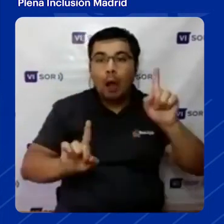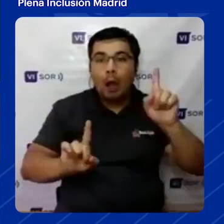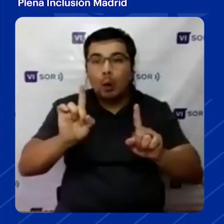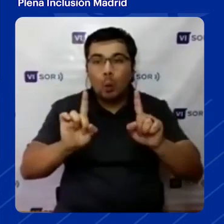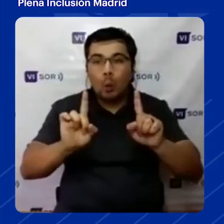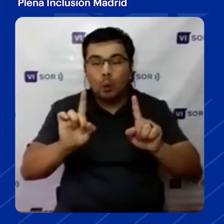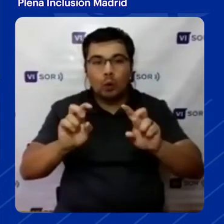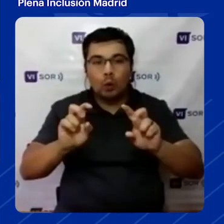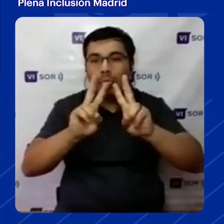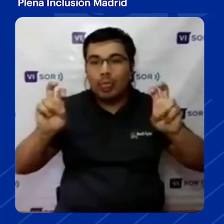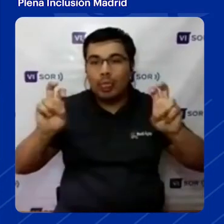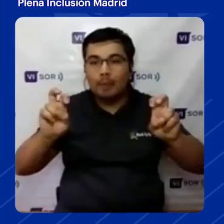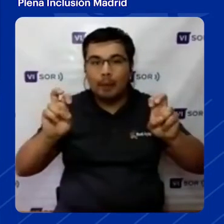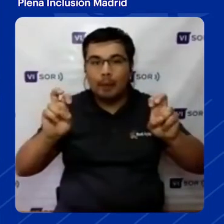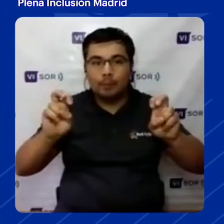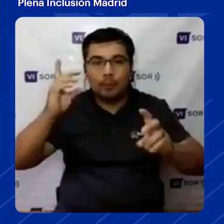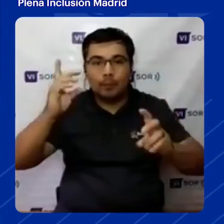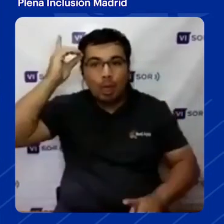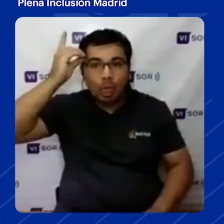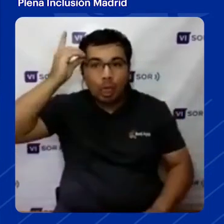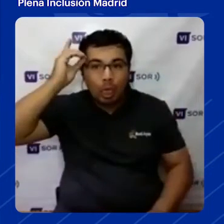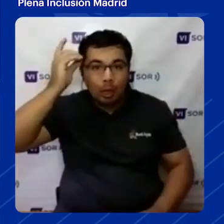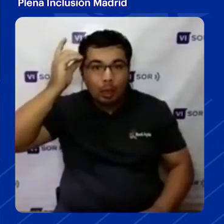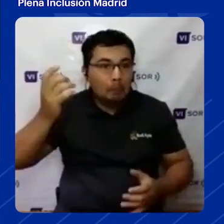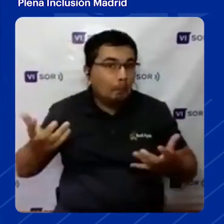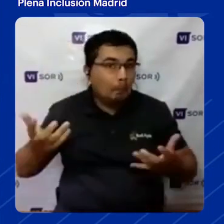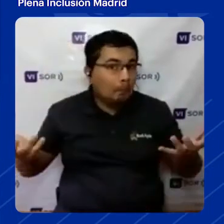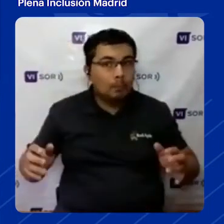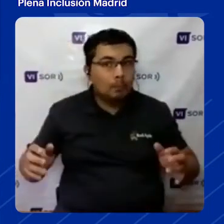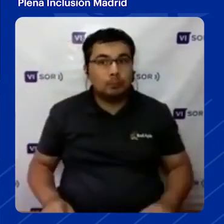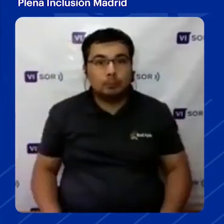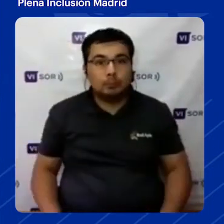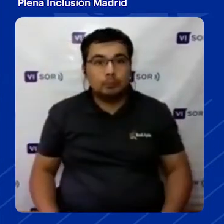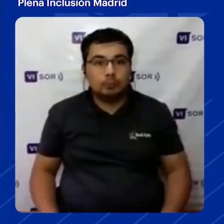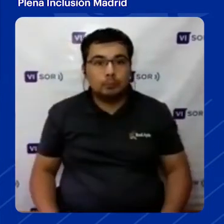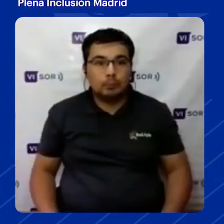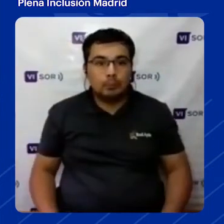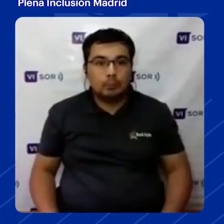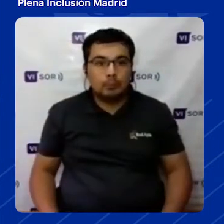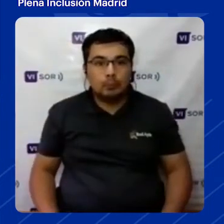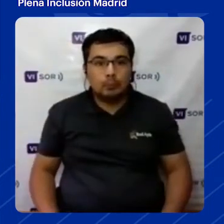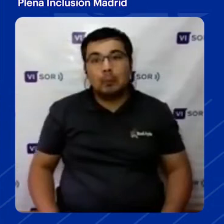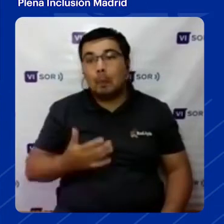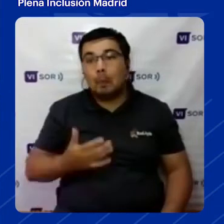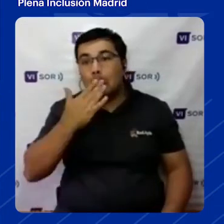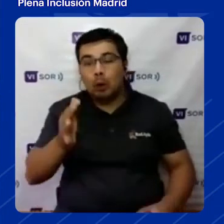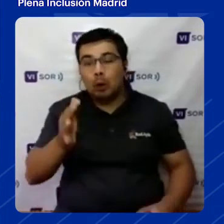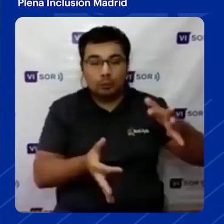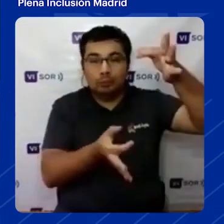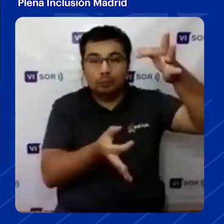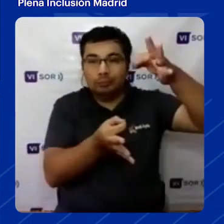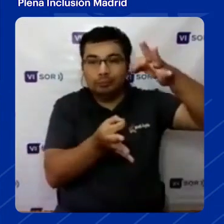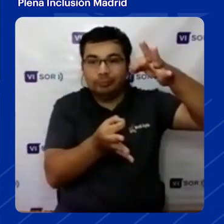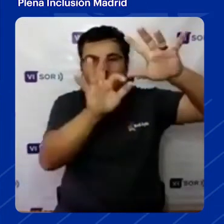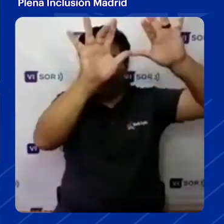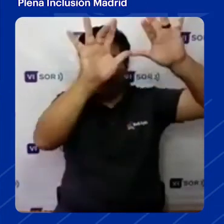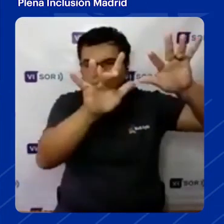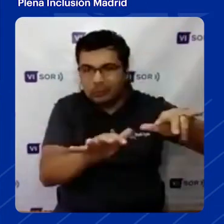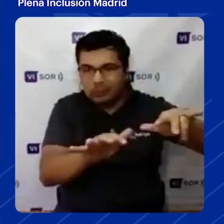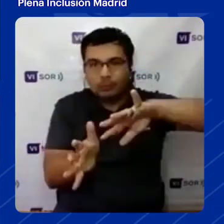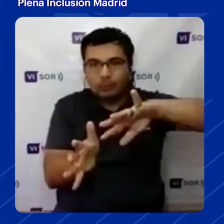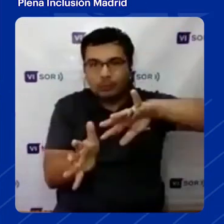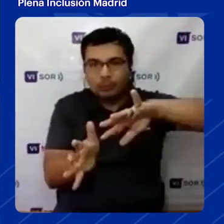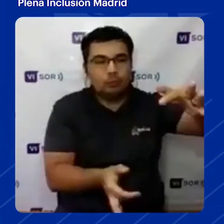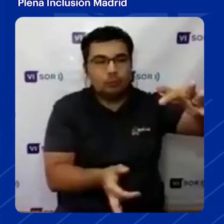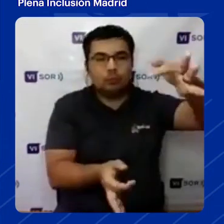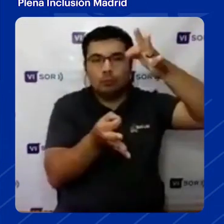discapacidad intelectual. Bueno, pues ¿qué tal si lo vemos así? ¿Cuándo puedo tomar tramadol? Nunca lo